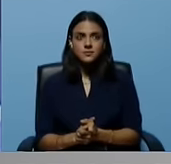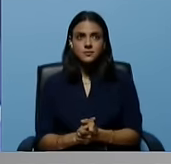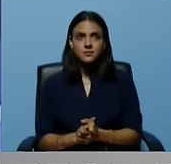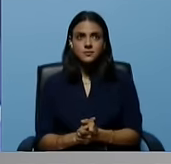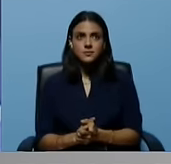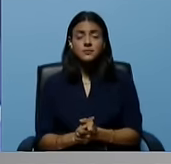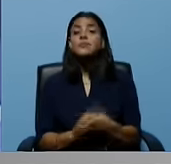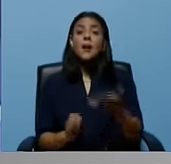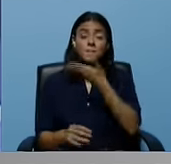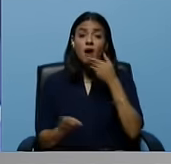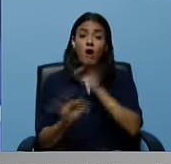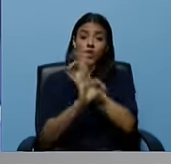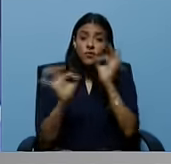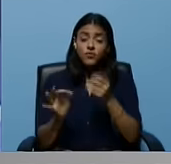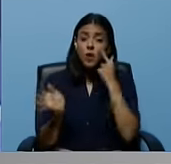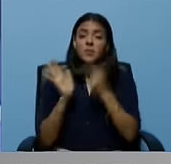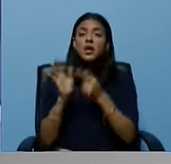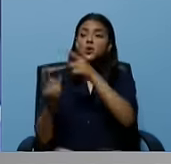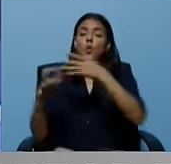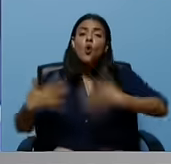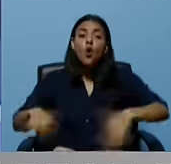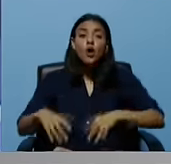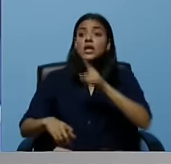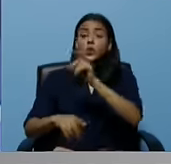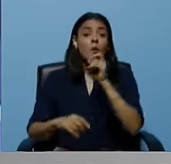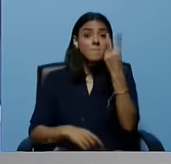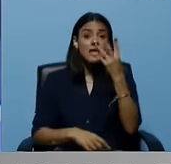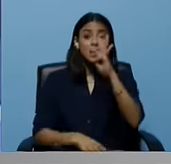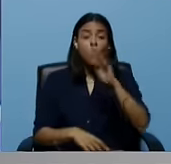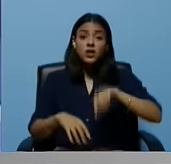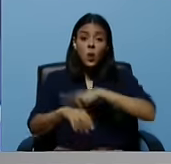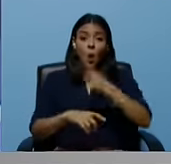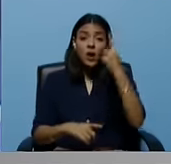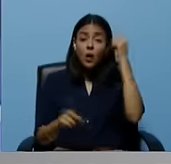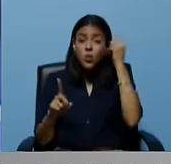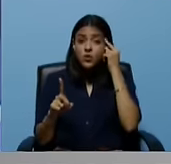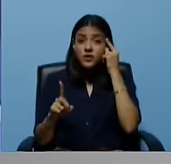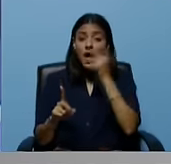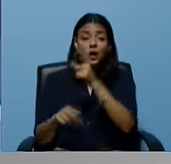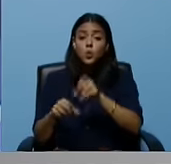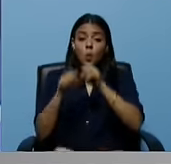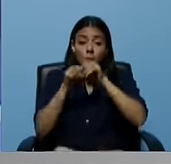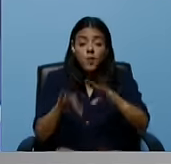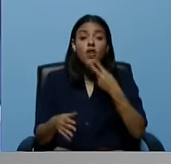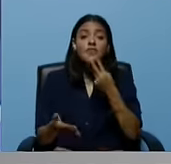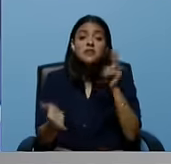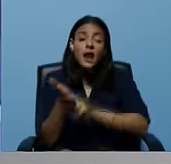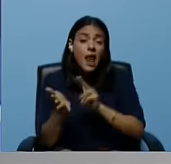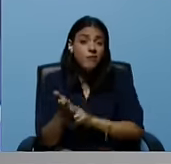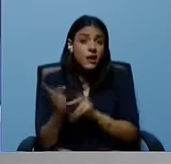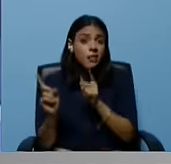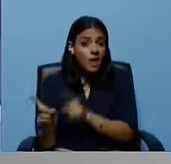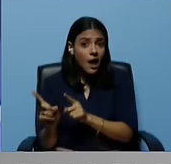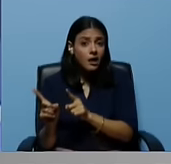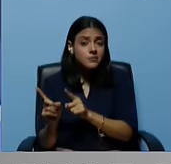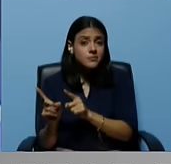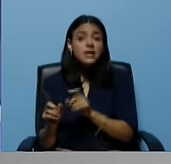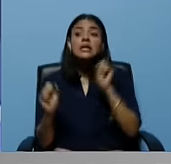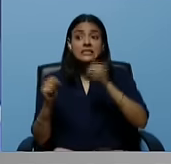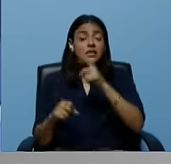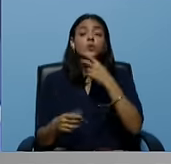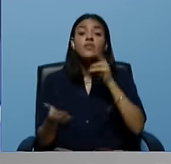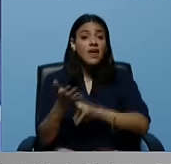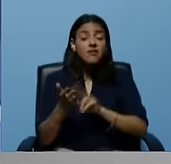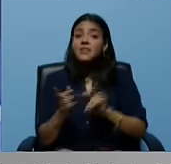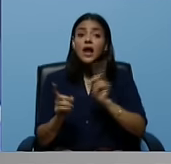En el mejor de los casos, es un cobarde. Si en 24 horas, en el mejor de los casos para usted. Si en 24 horas usted no